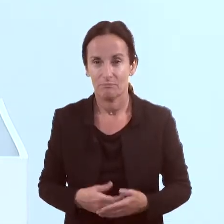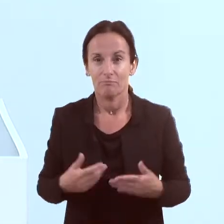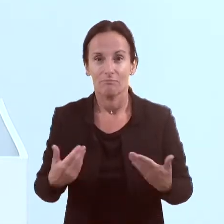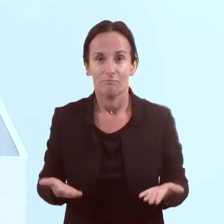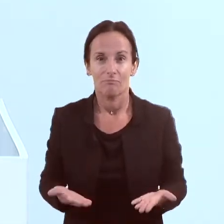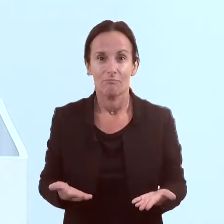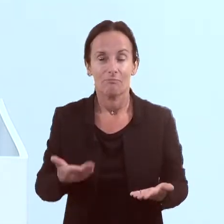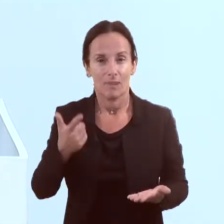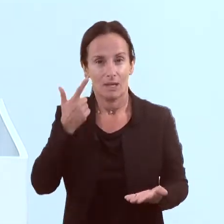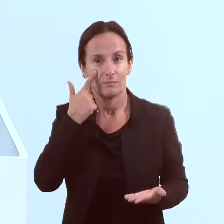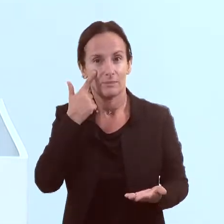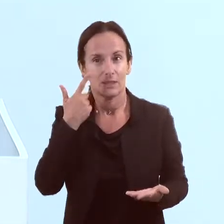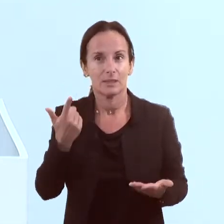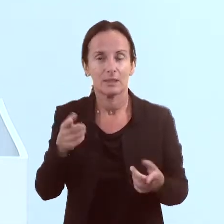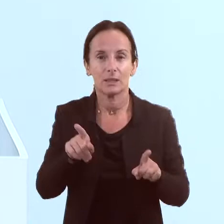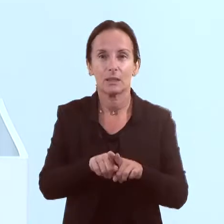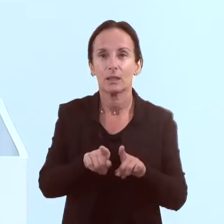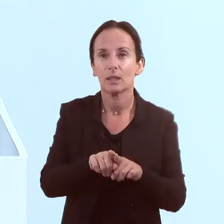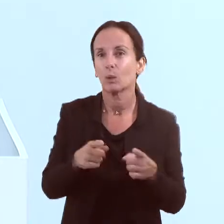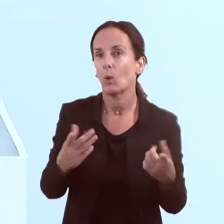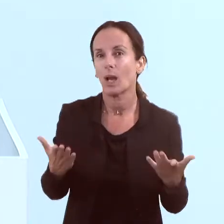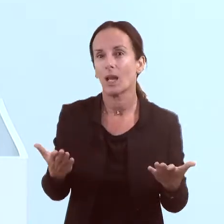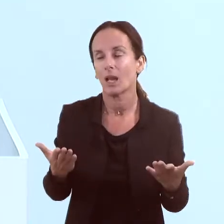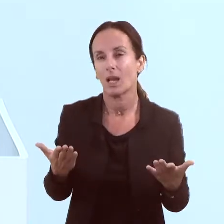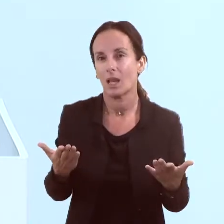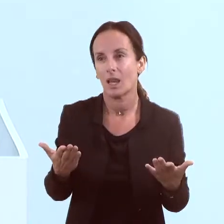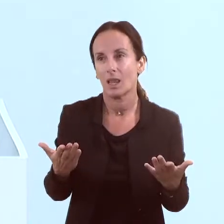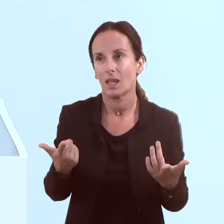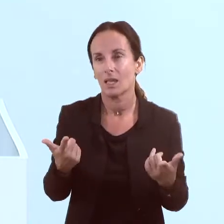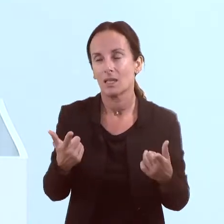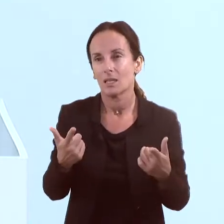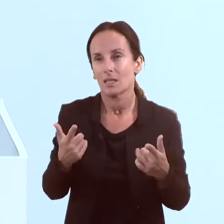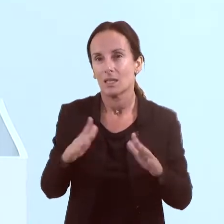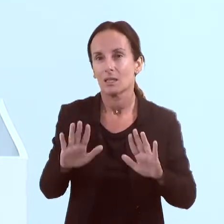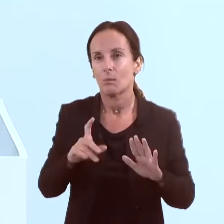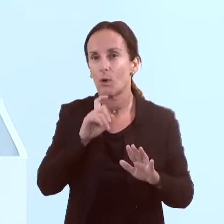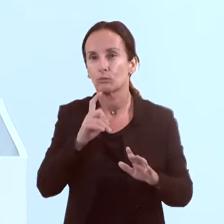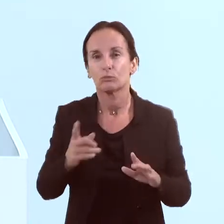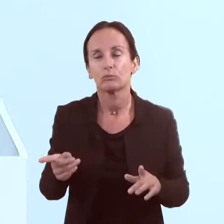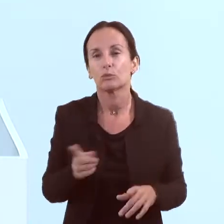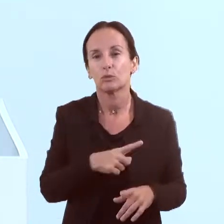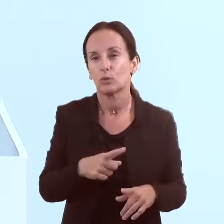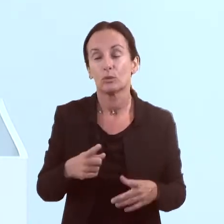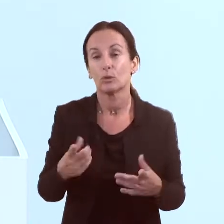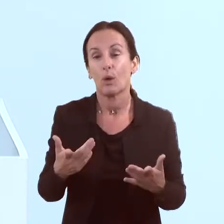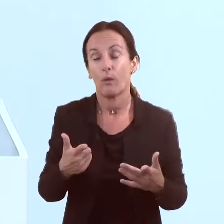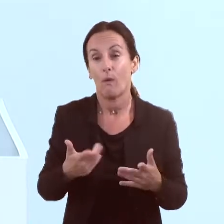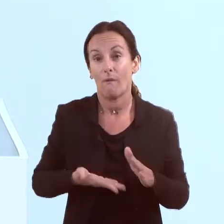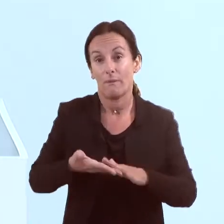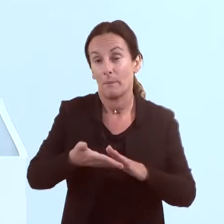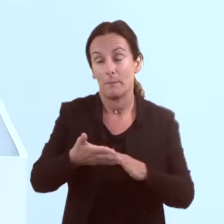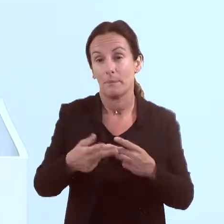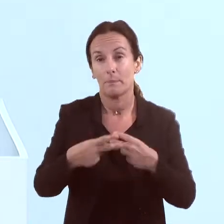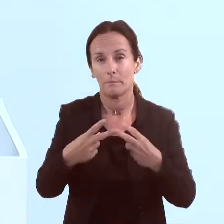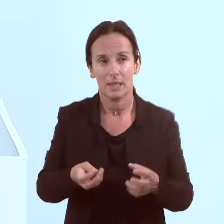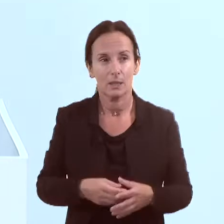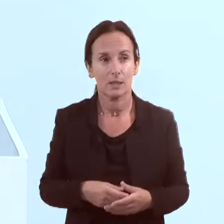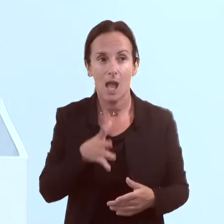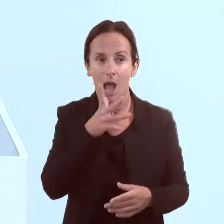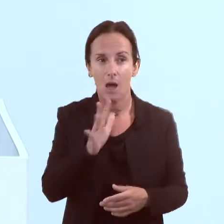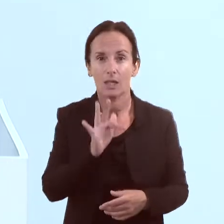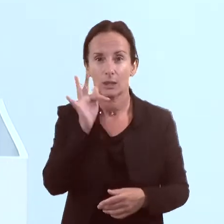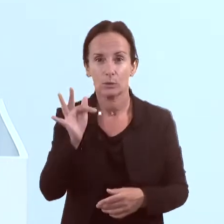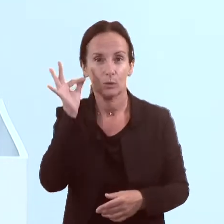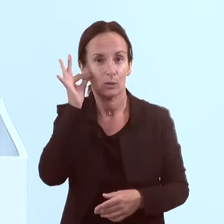competir los últimos con los penúltimos y tenemos también que acabar ese enfoque. Yo voy a dejar paso a